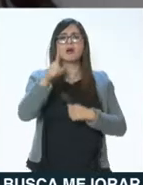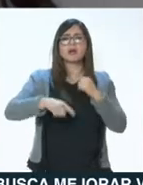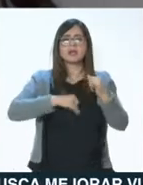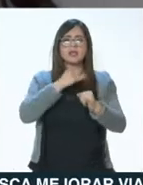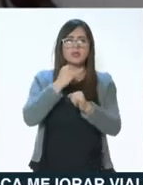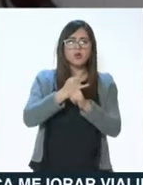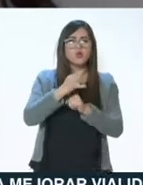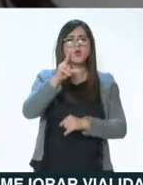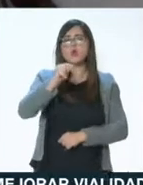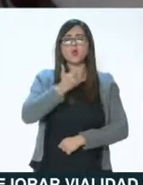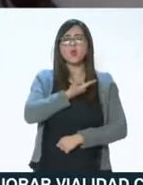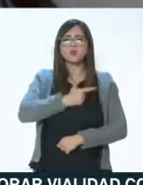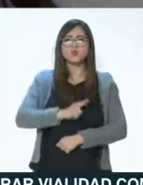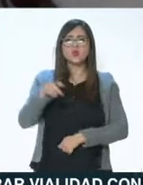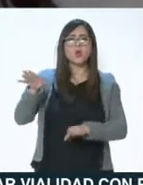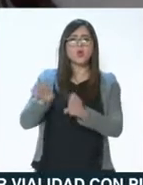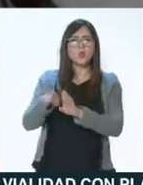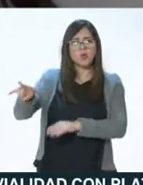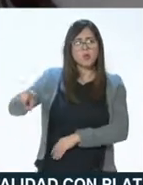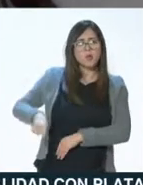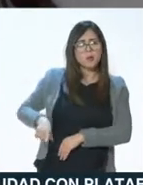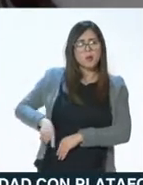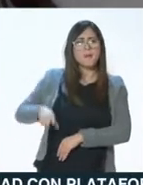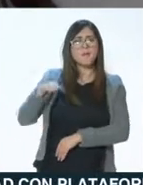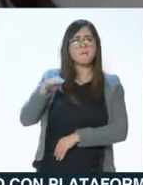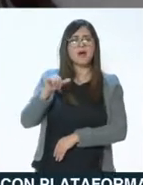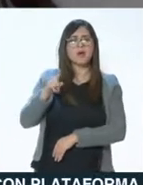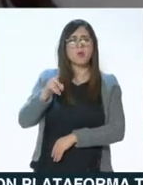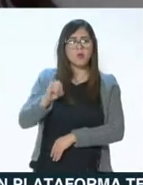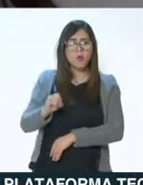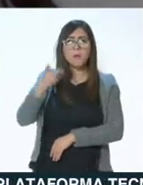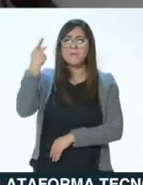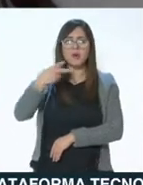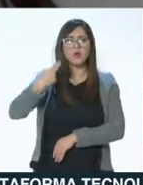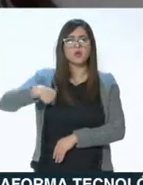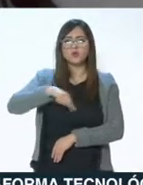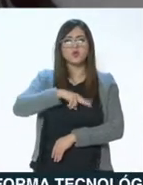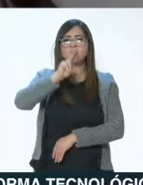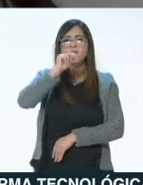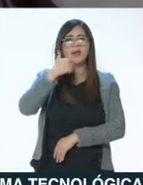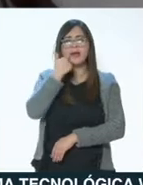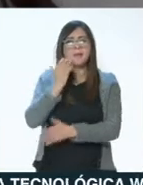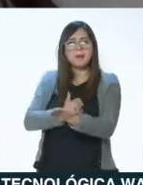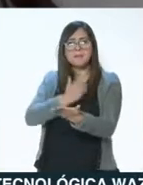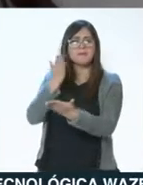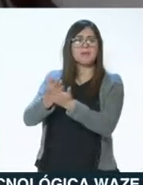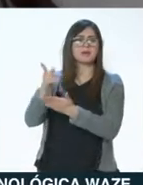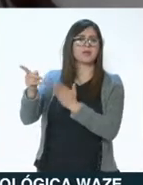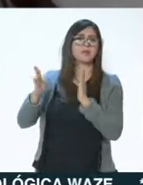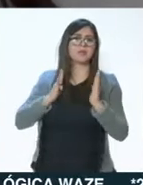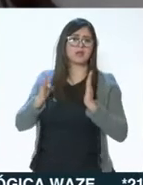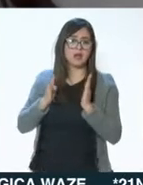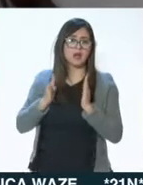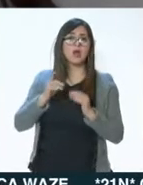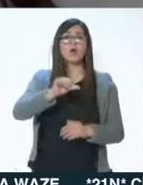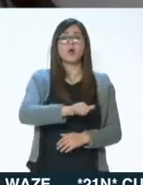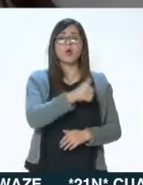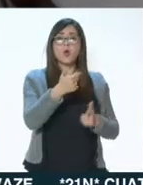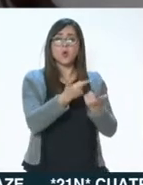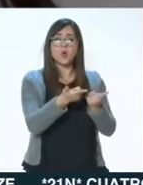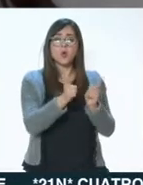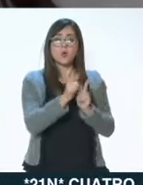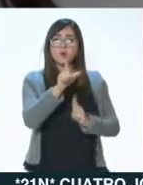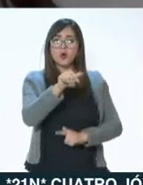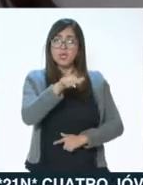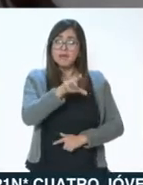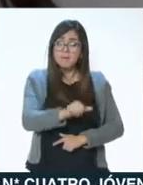nos gusta la dictadura de Maduro, pero no respaldamos y no apoyamos ninguna intervención militar. El propio Grupo de Lima también en sus declaraciones, en sus